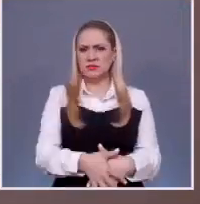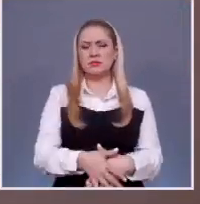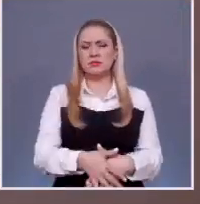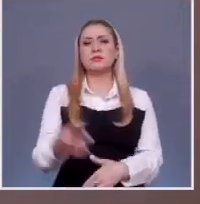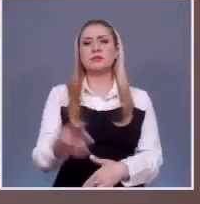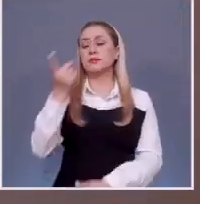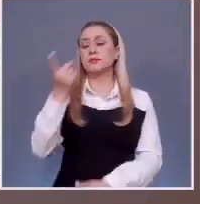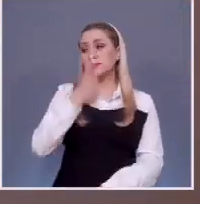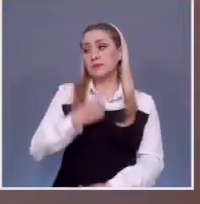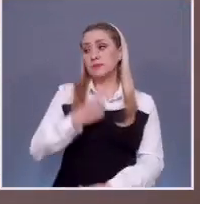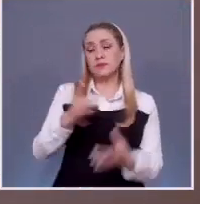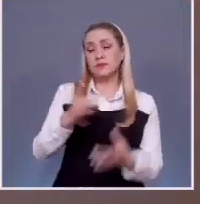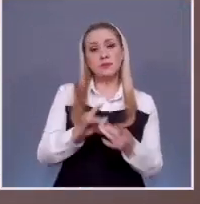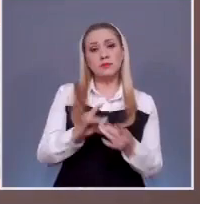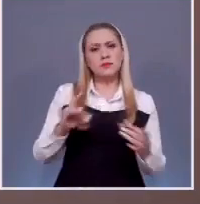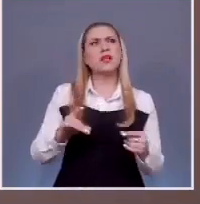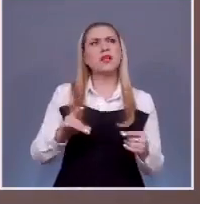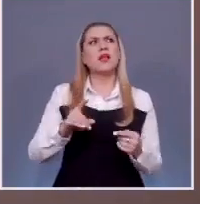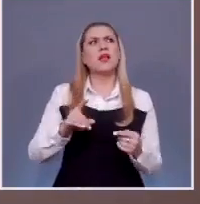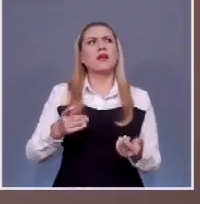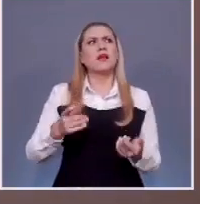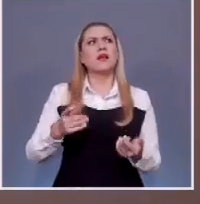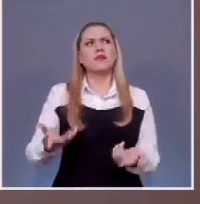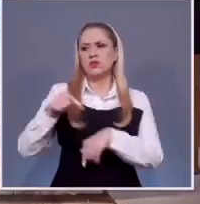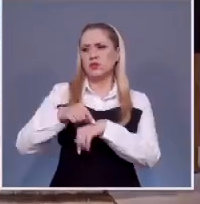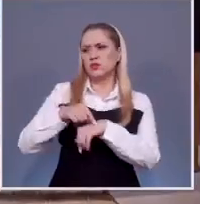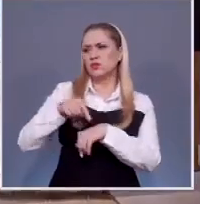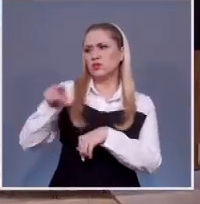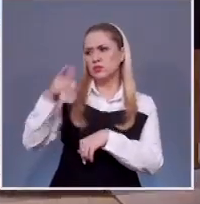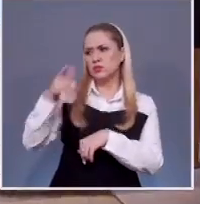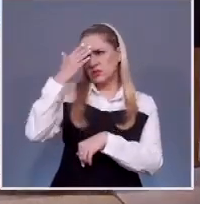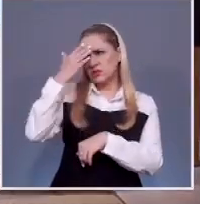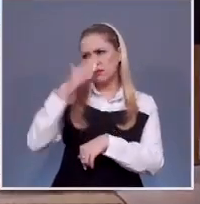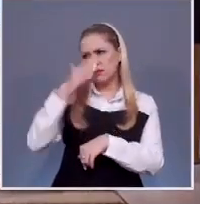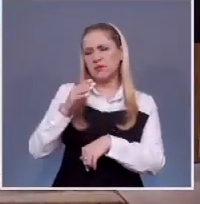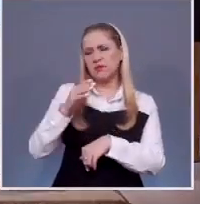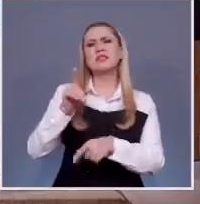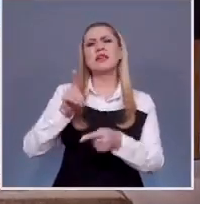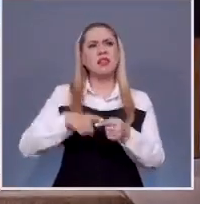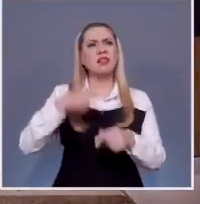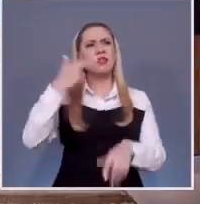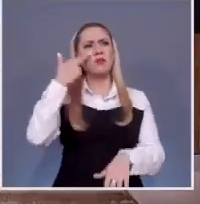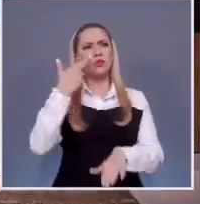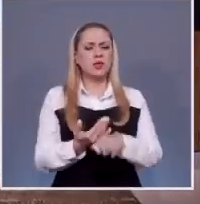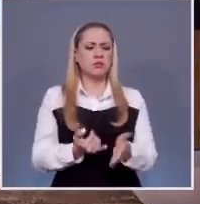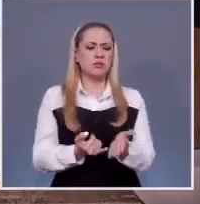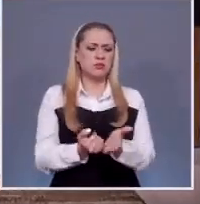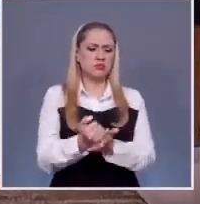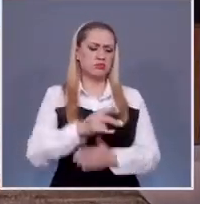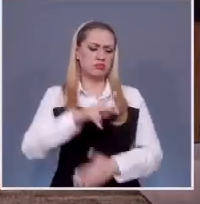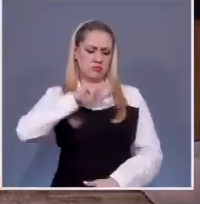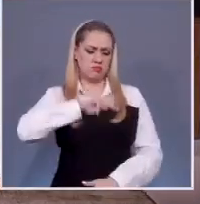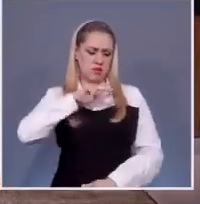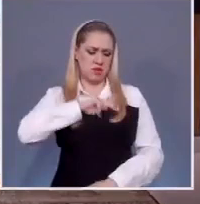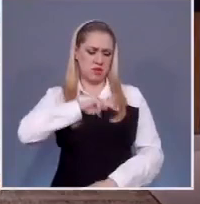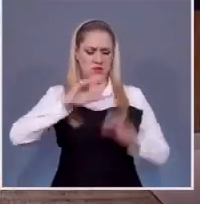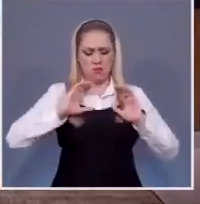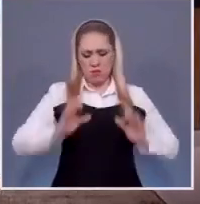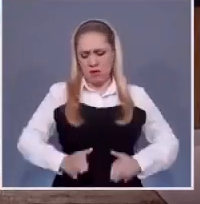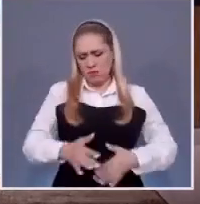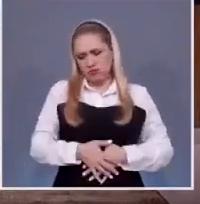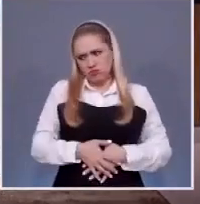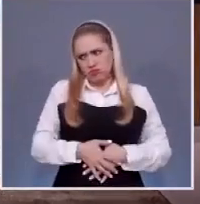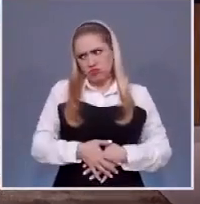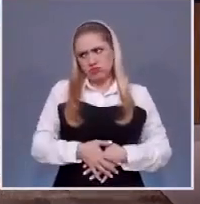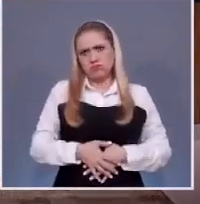toca tomar las decisiones cuando se trata de es mi cuerpo, yo decido, el embarazo, quizás hasta